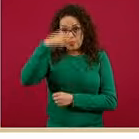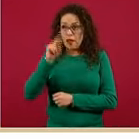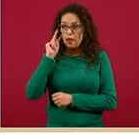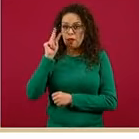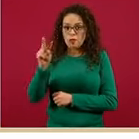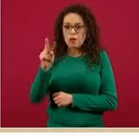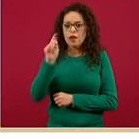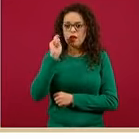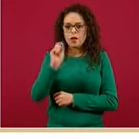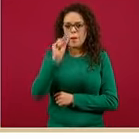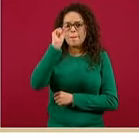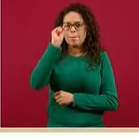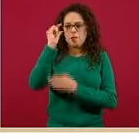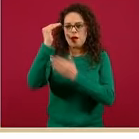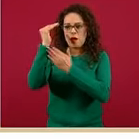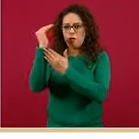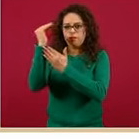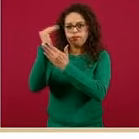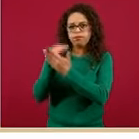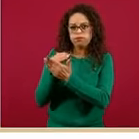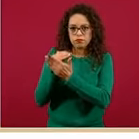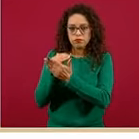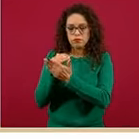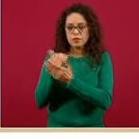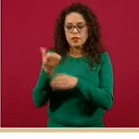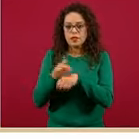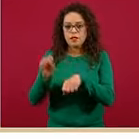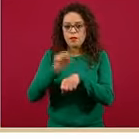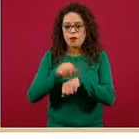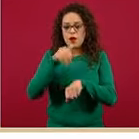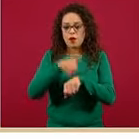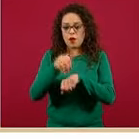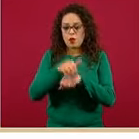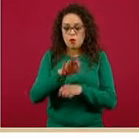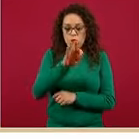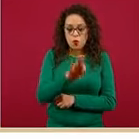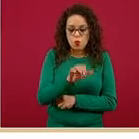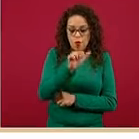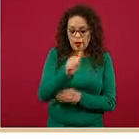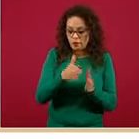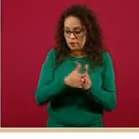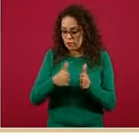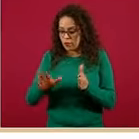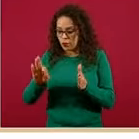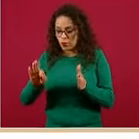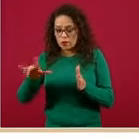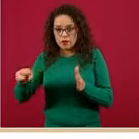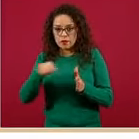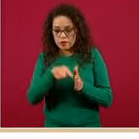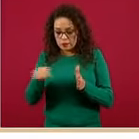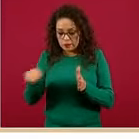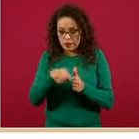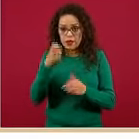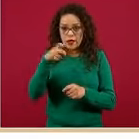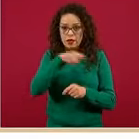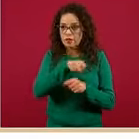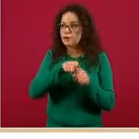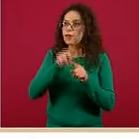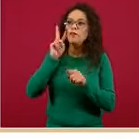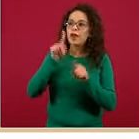un descenso que ocurre entre la semana 46 y 47, que es precisamente el punto donde se encuentra